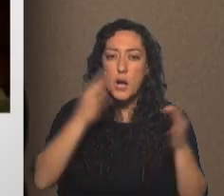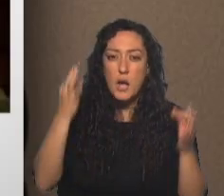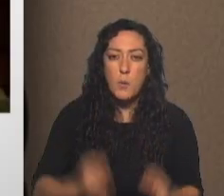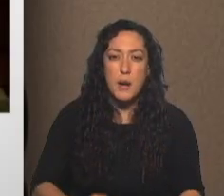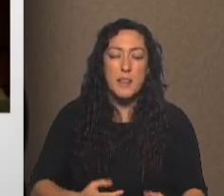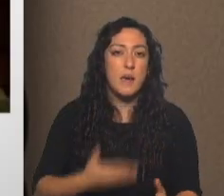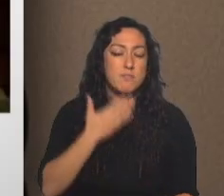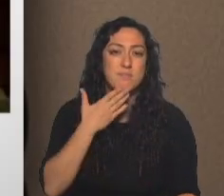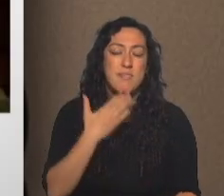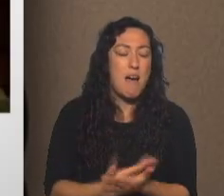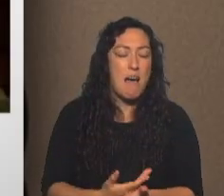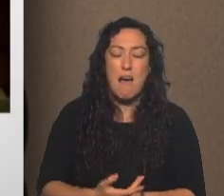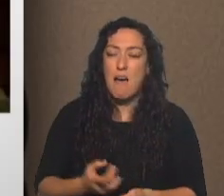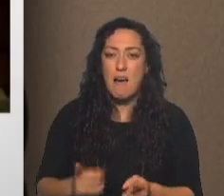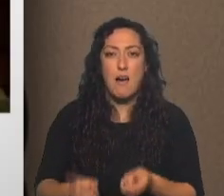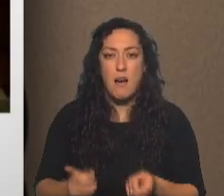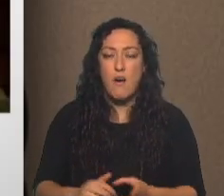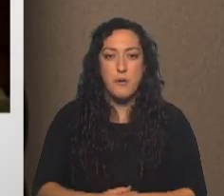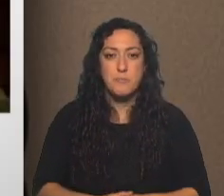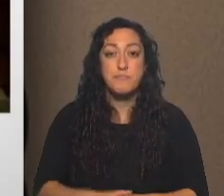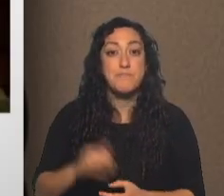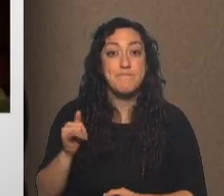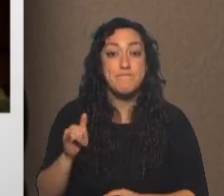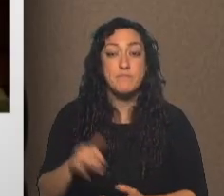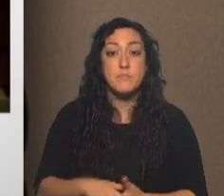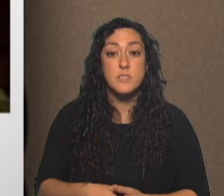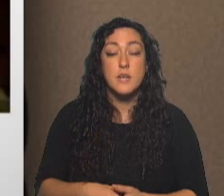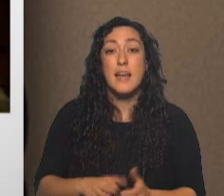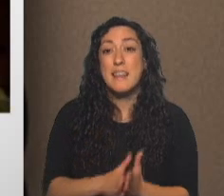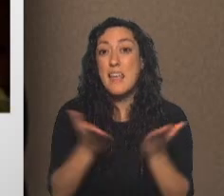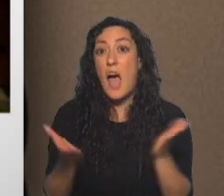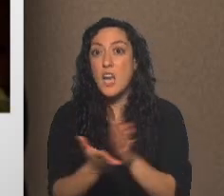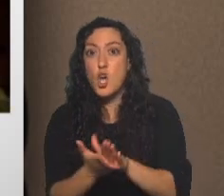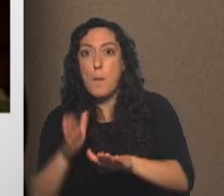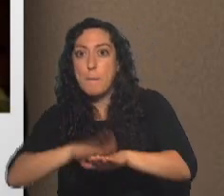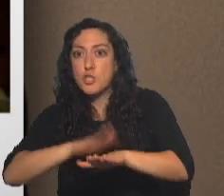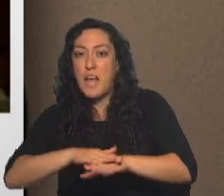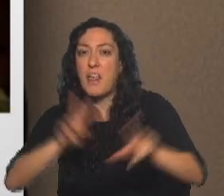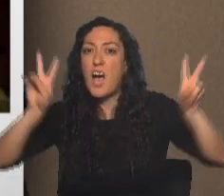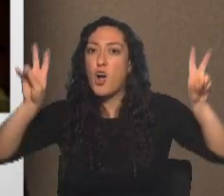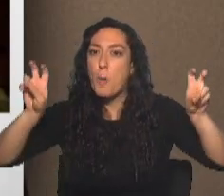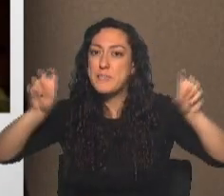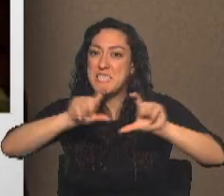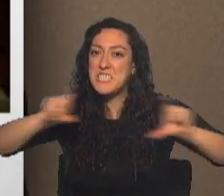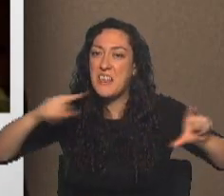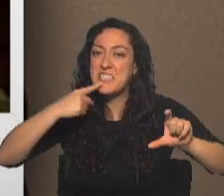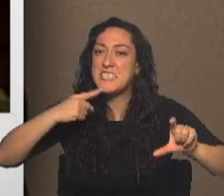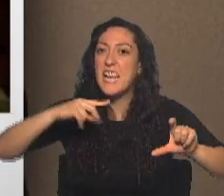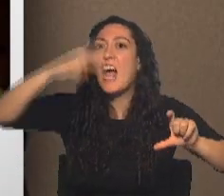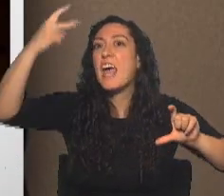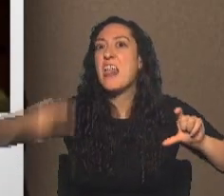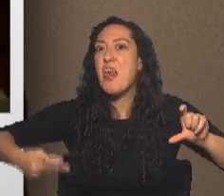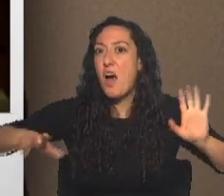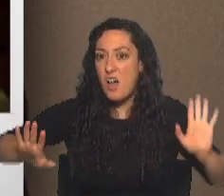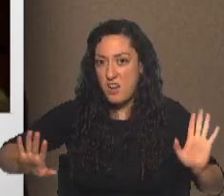sigue impresionando esto. Sí. Y recién una de las portadas ponía, ¿no?, entre comillas, por la caída de un tercer piso de un